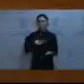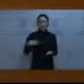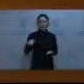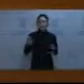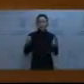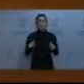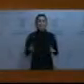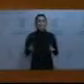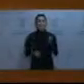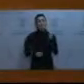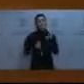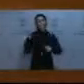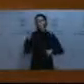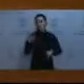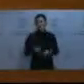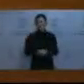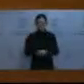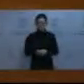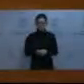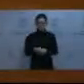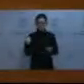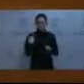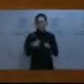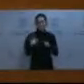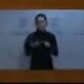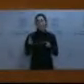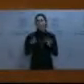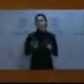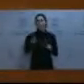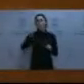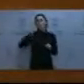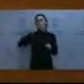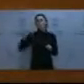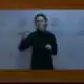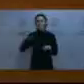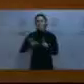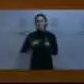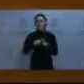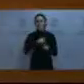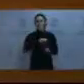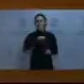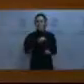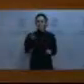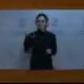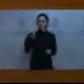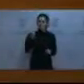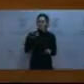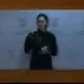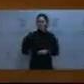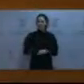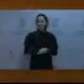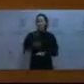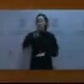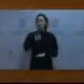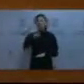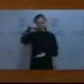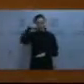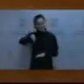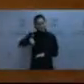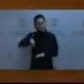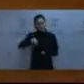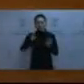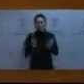caiga del cielo. Que la política comunitaria de la Unión Europea y la española son esenciales, pues sí, lo sabemos,